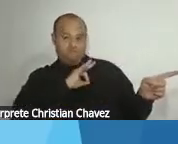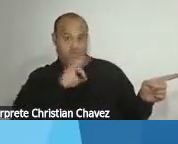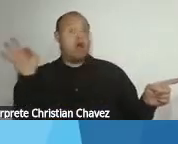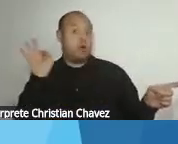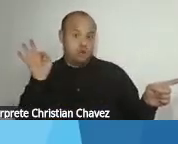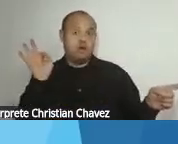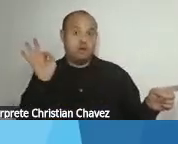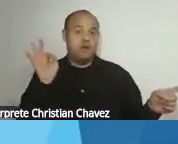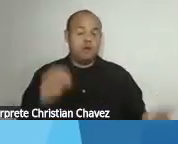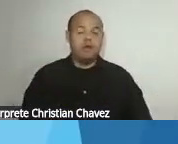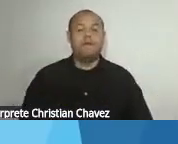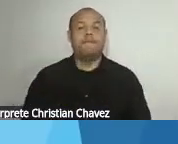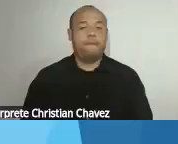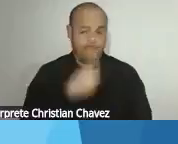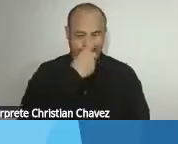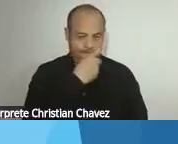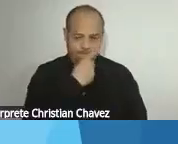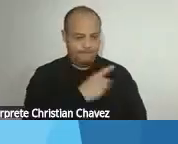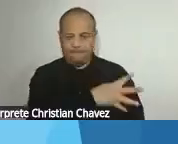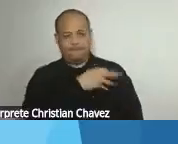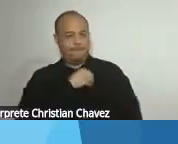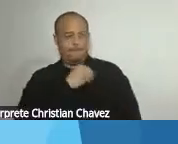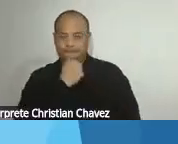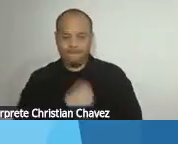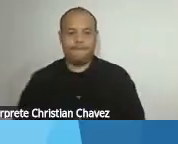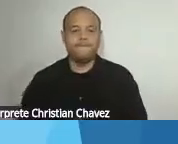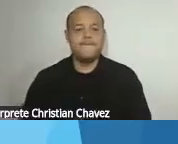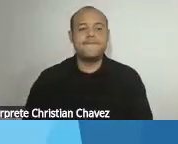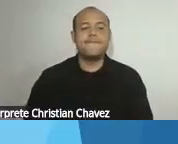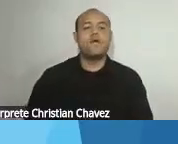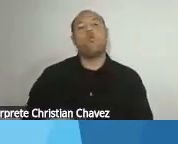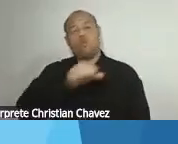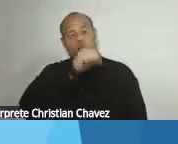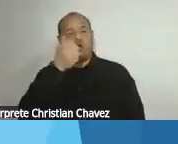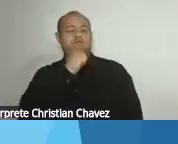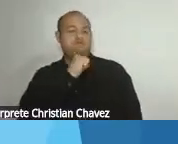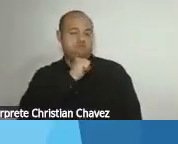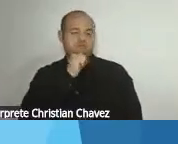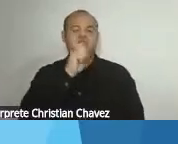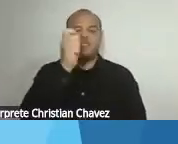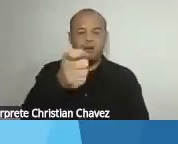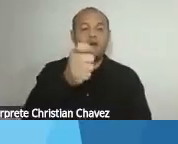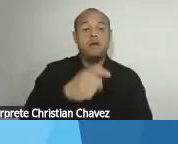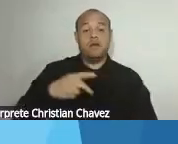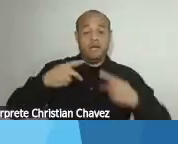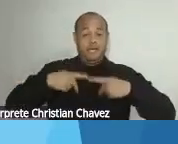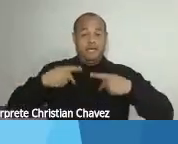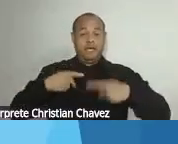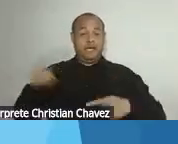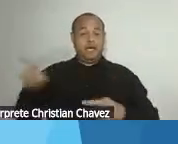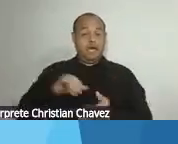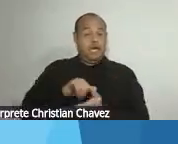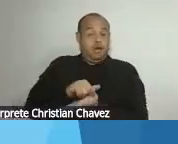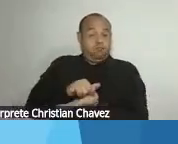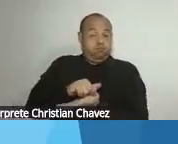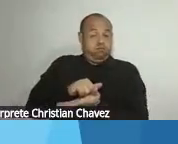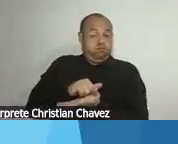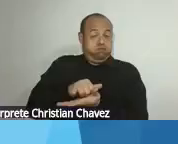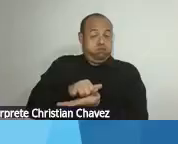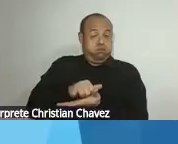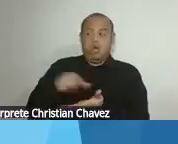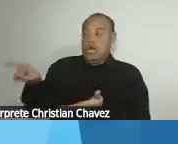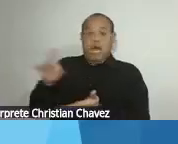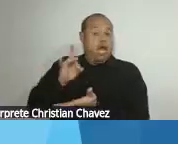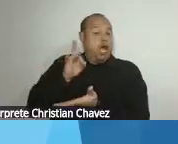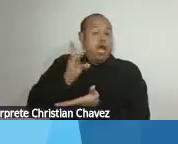Aquí tenemos otro mito de la diabetes que nos dice, solo las personas con sobrepeso desarrollan diabetes